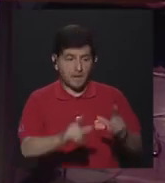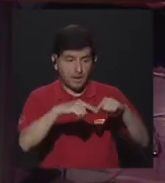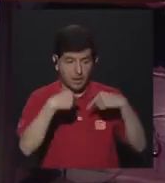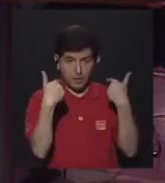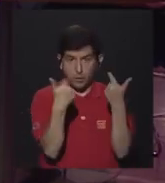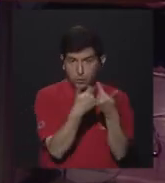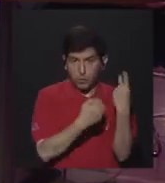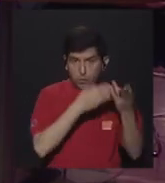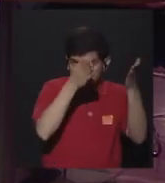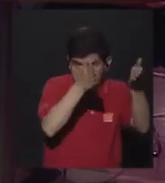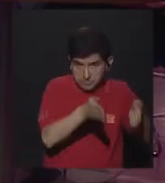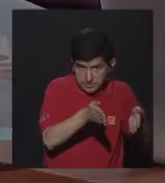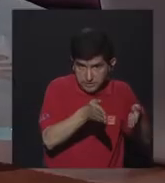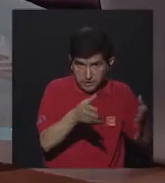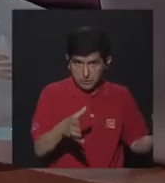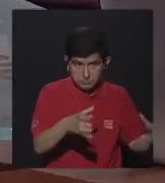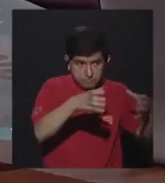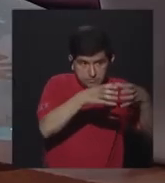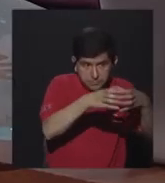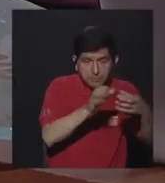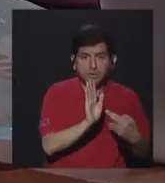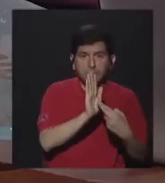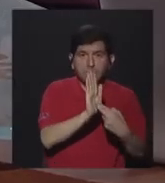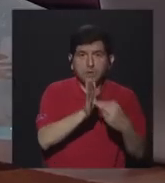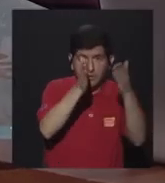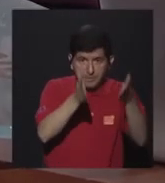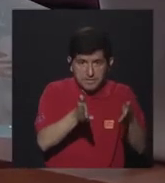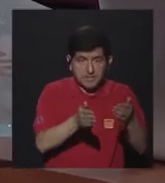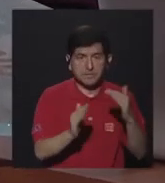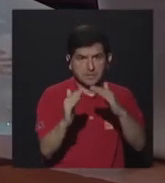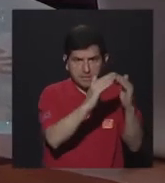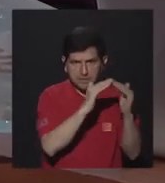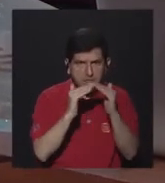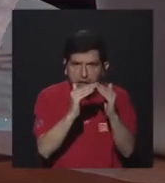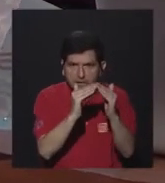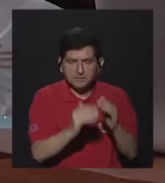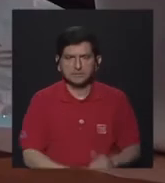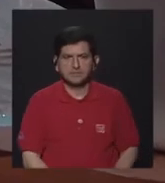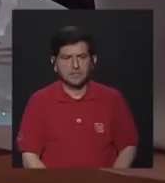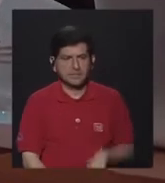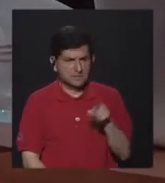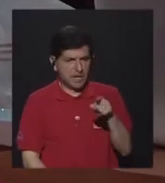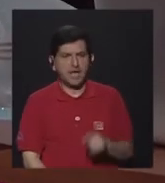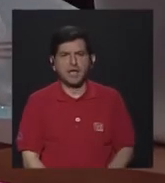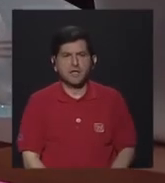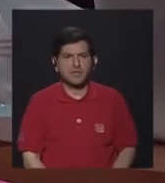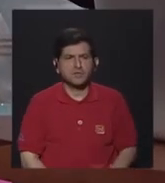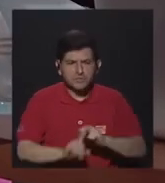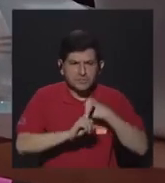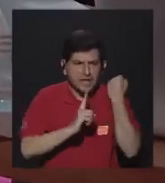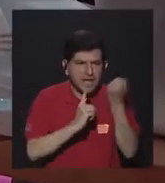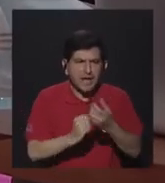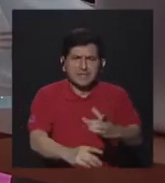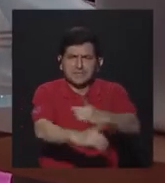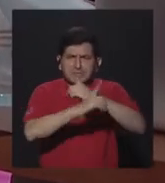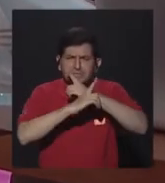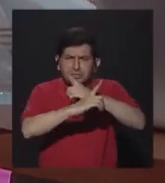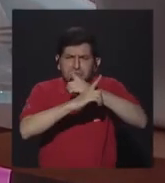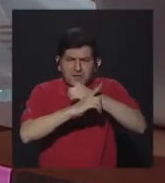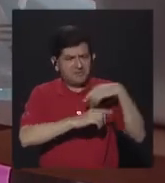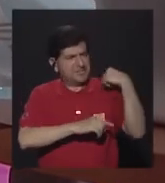de vecinos el grupo que representa la comunidad que han sido rectores en esta en esta defensa